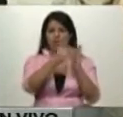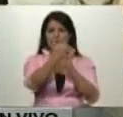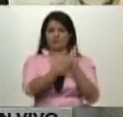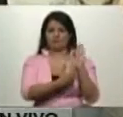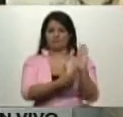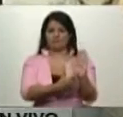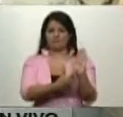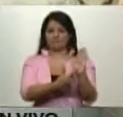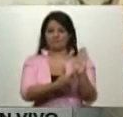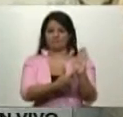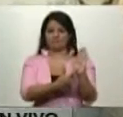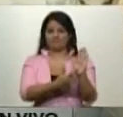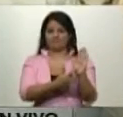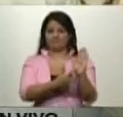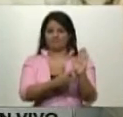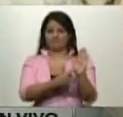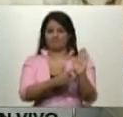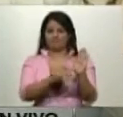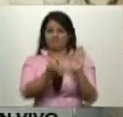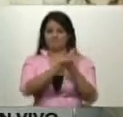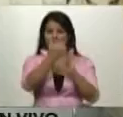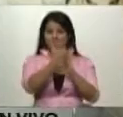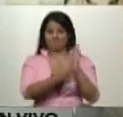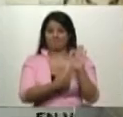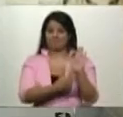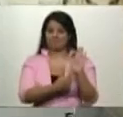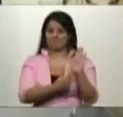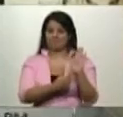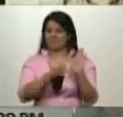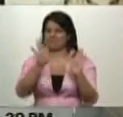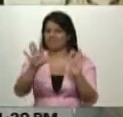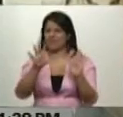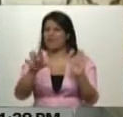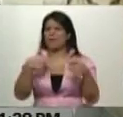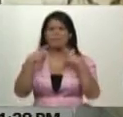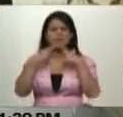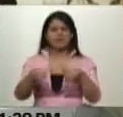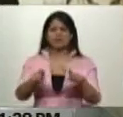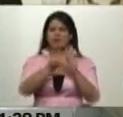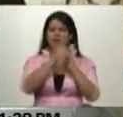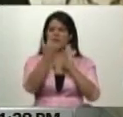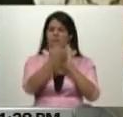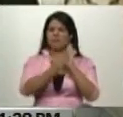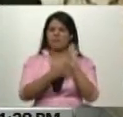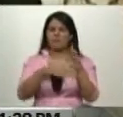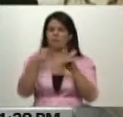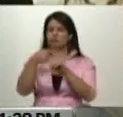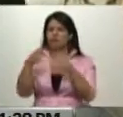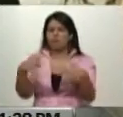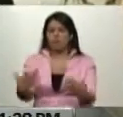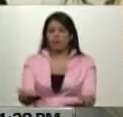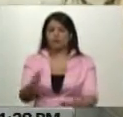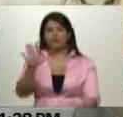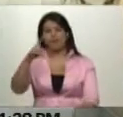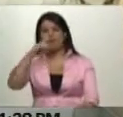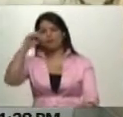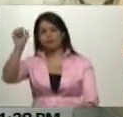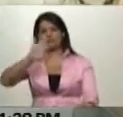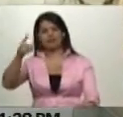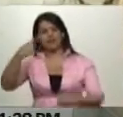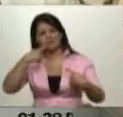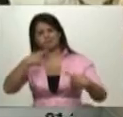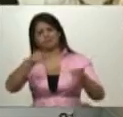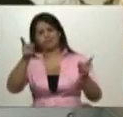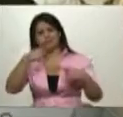destacar entre los principales logros o beneficios que otorga esa ley, que ya el presidente ha promulgado, más bien